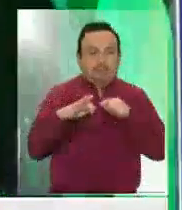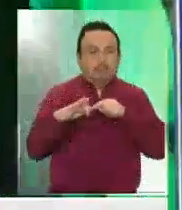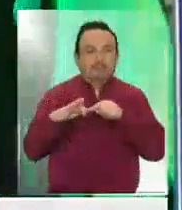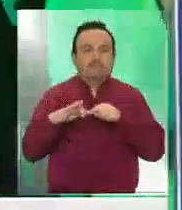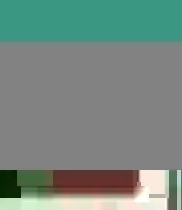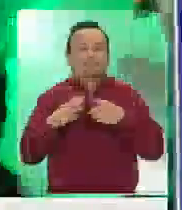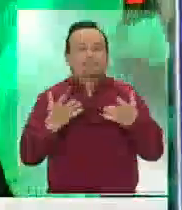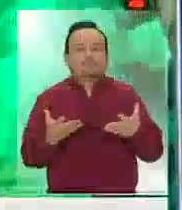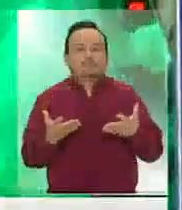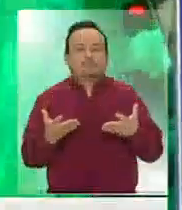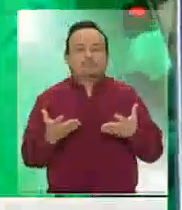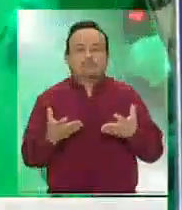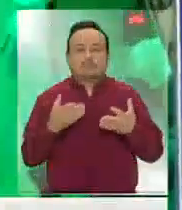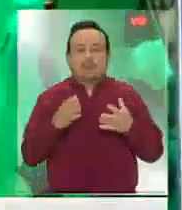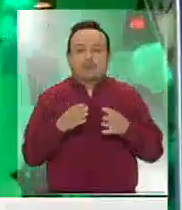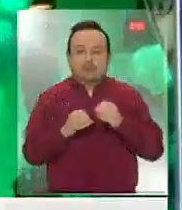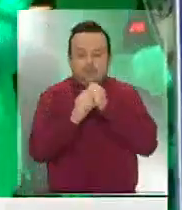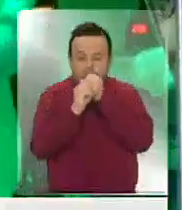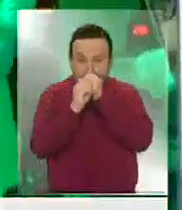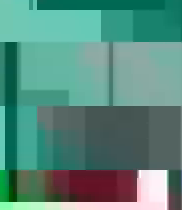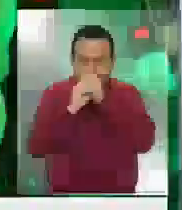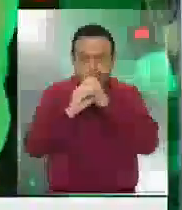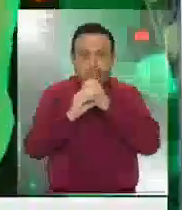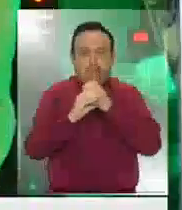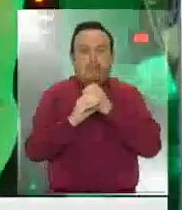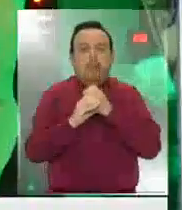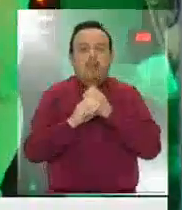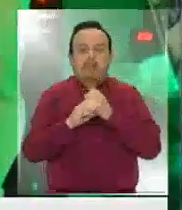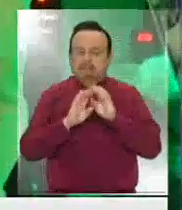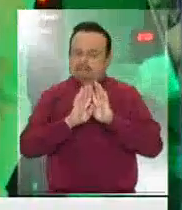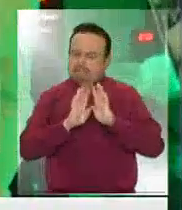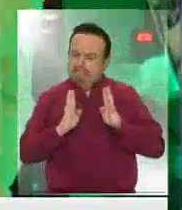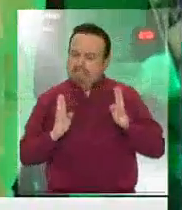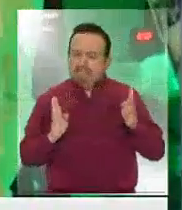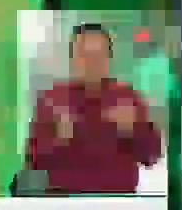aeronave, cápsula permite la aislación o